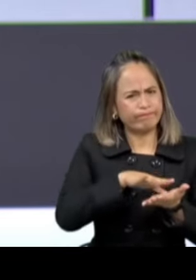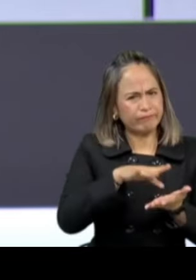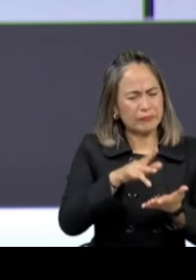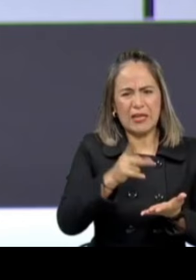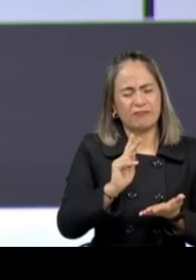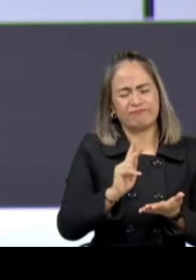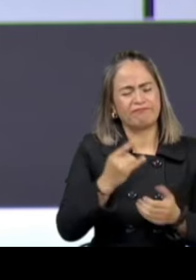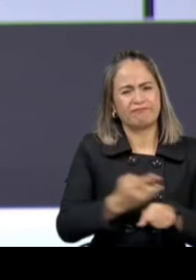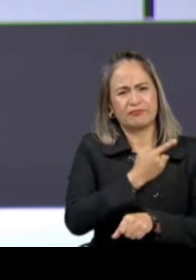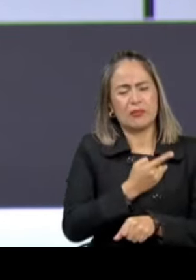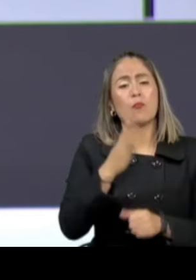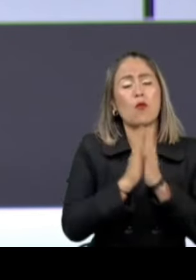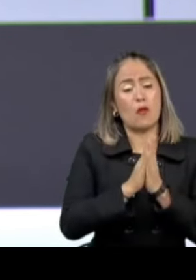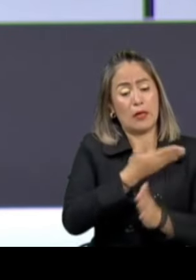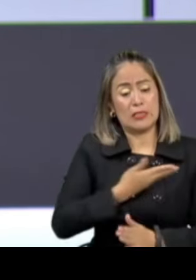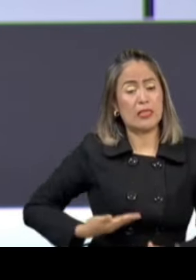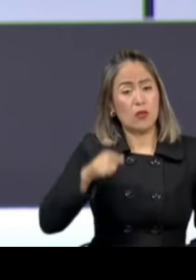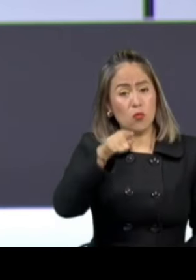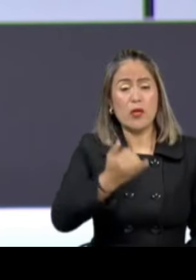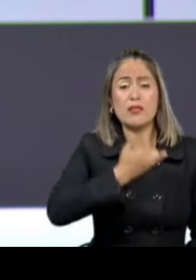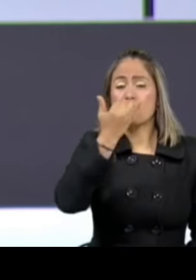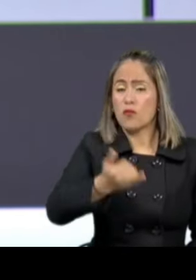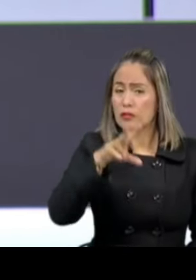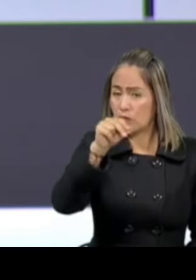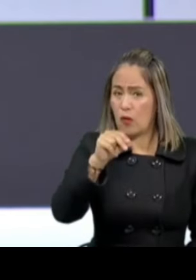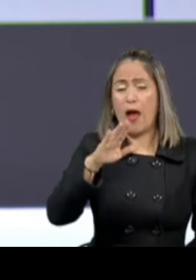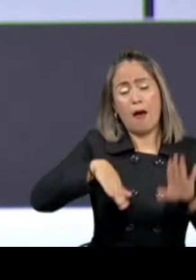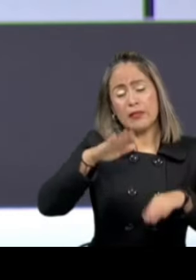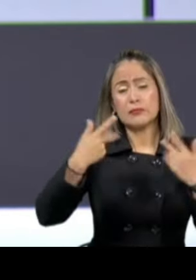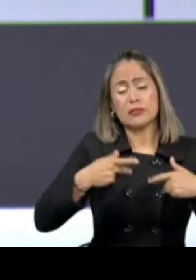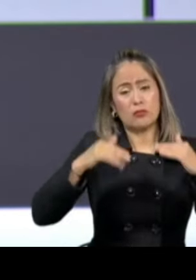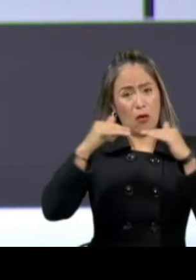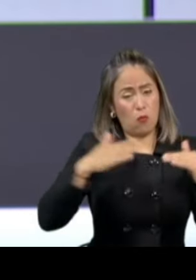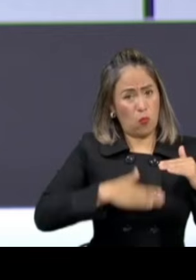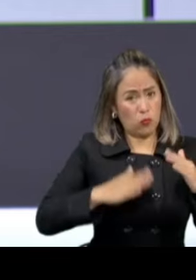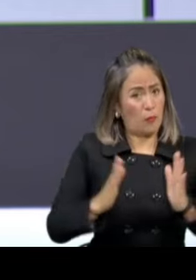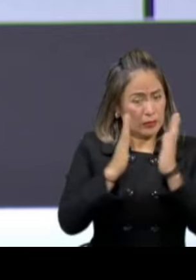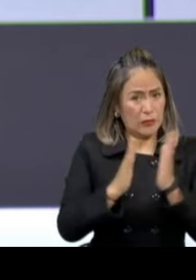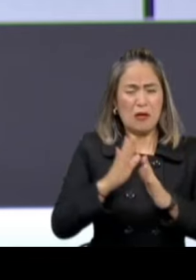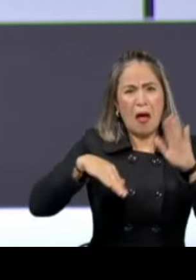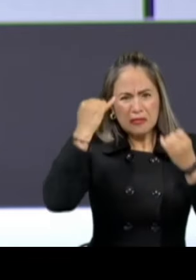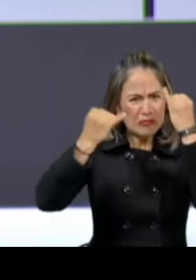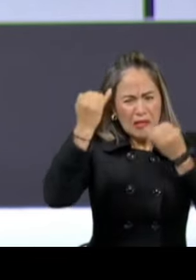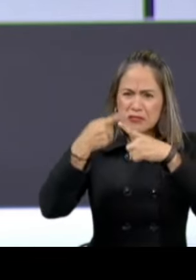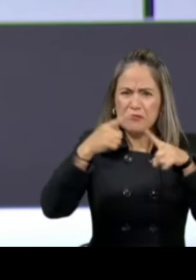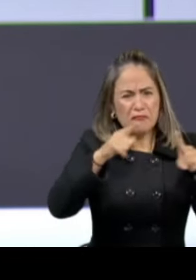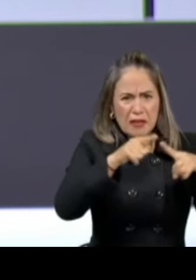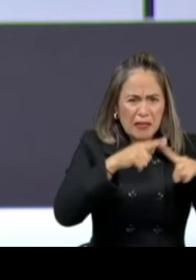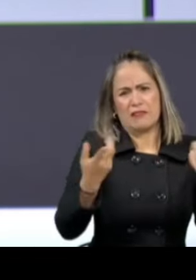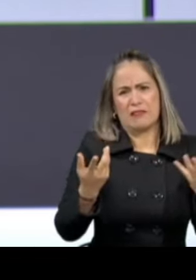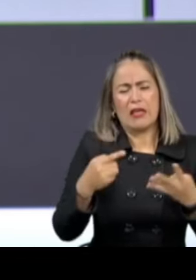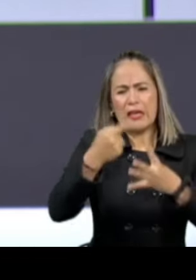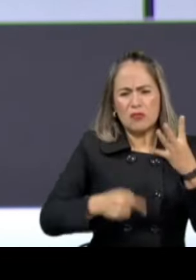no se equivoquen presidente Es normal que en una democracia las personas piensen distinto a la autoridad en una democracia los ciudadanos